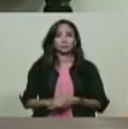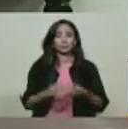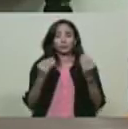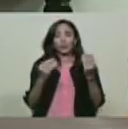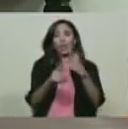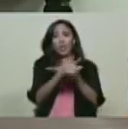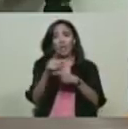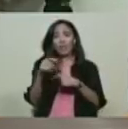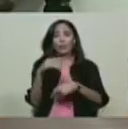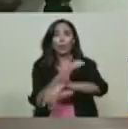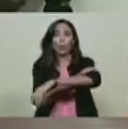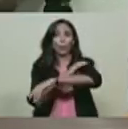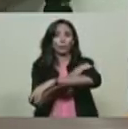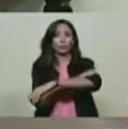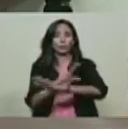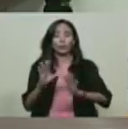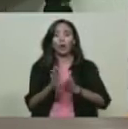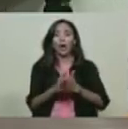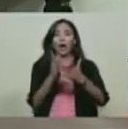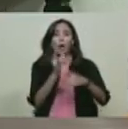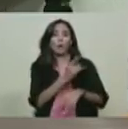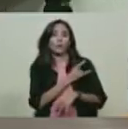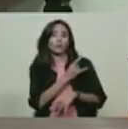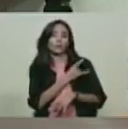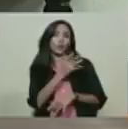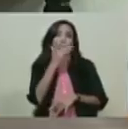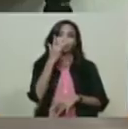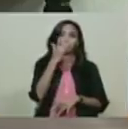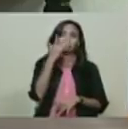Ellos, la derecha, ellos son de Harvard.